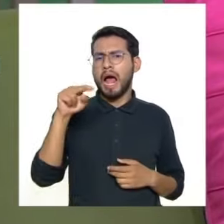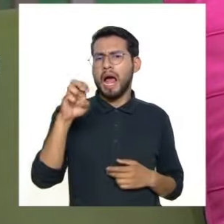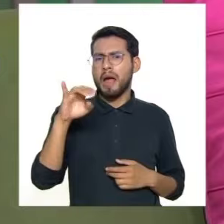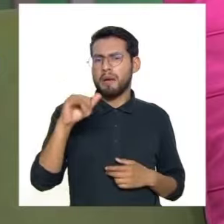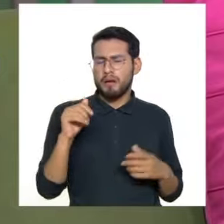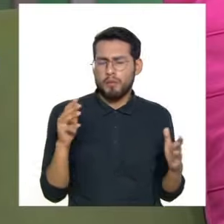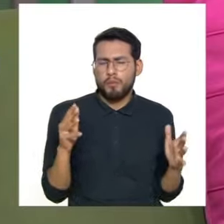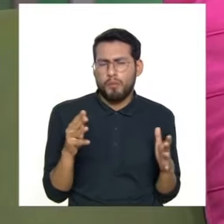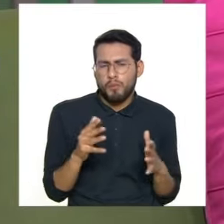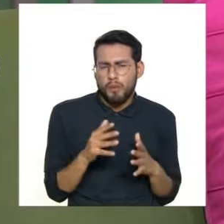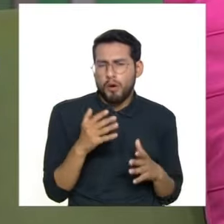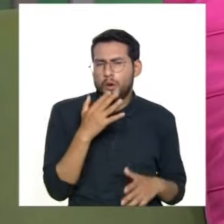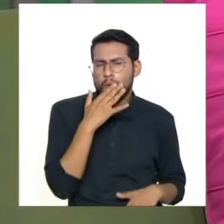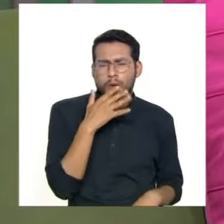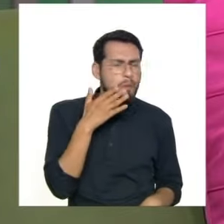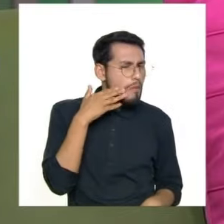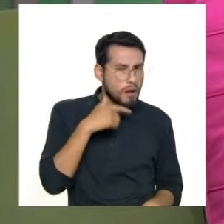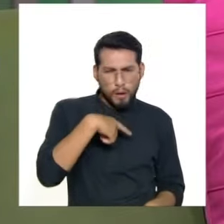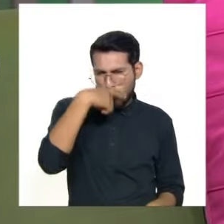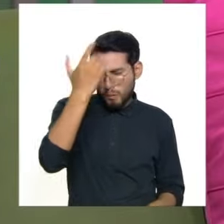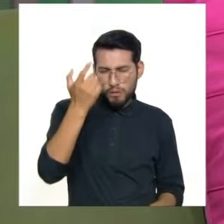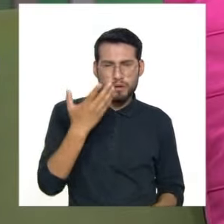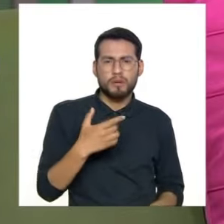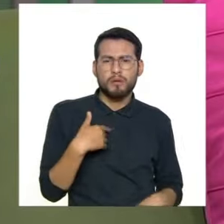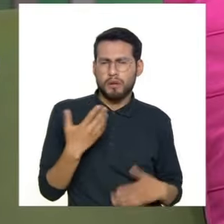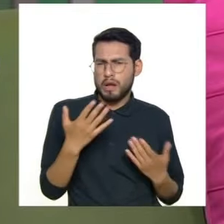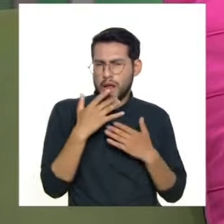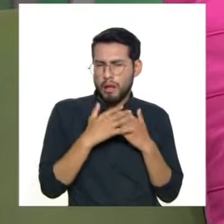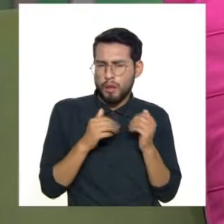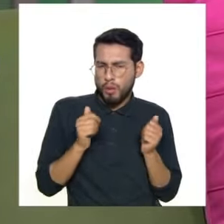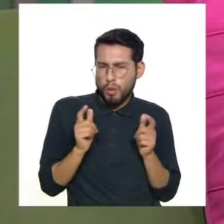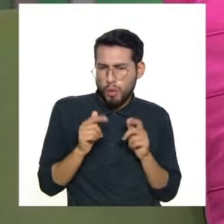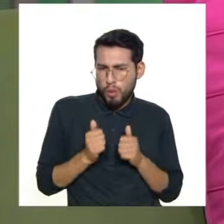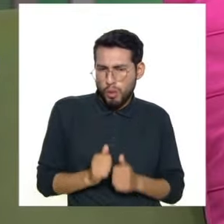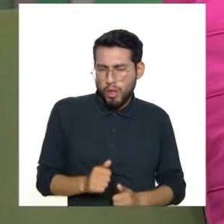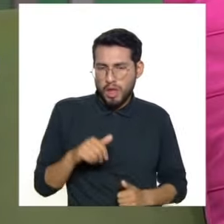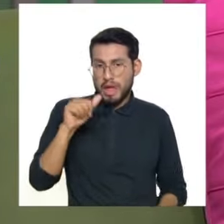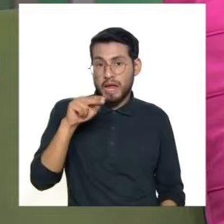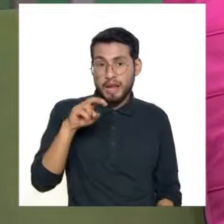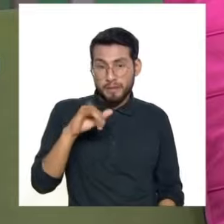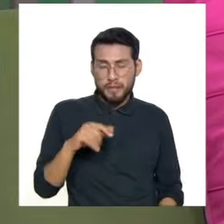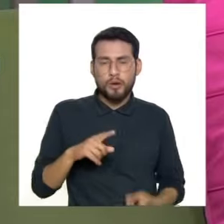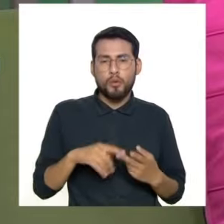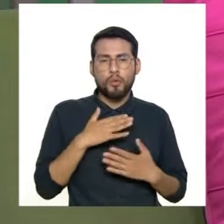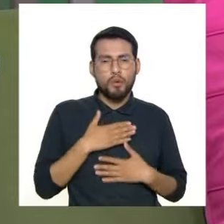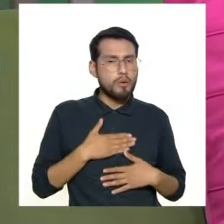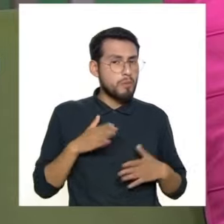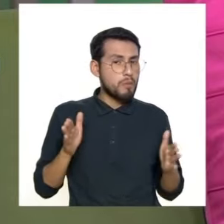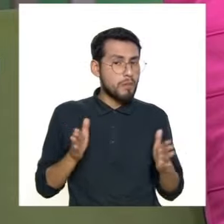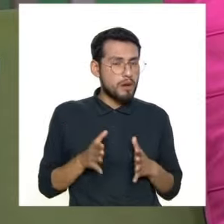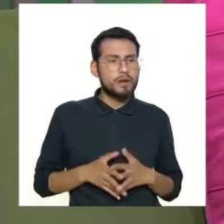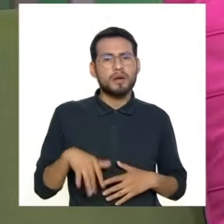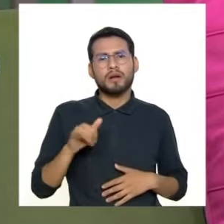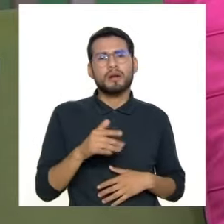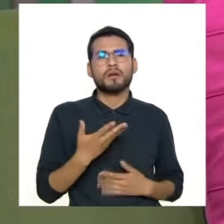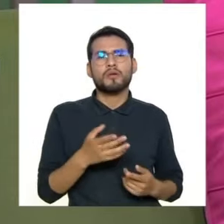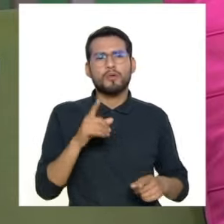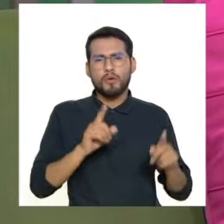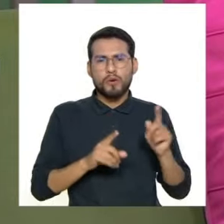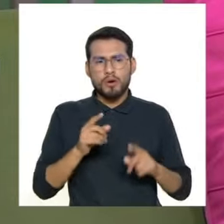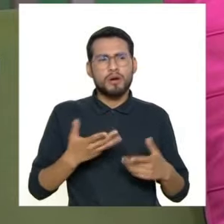palidez anemia no que hace ver que el paciente está perdiendo sangre crónicamente la baja de peso bueno Y obviamente la aparición de